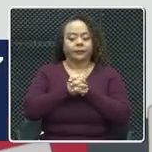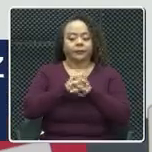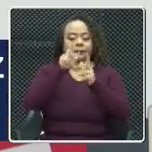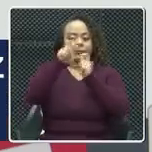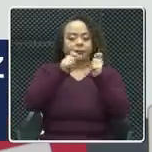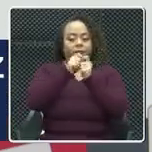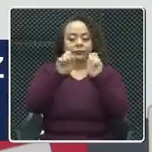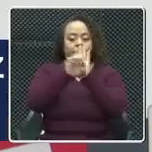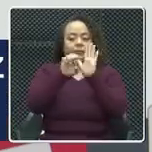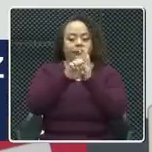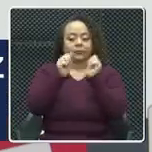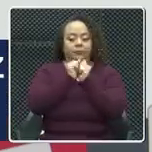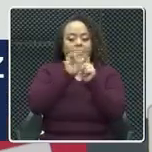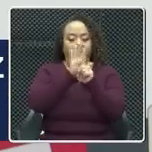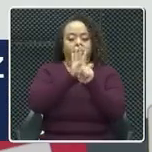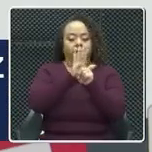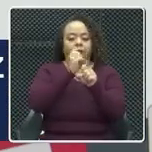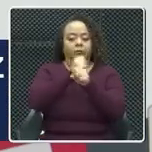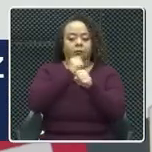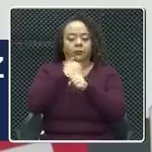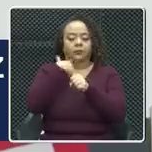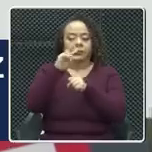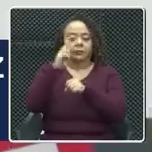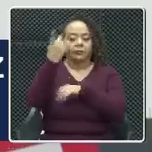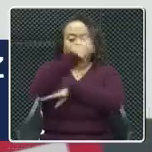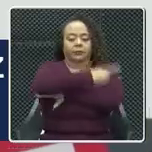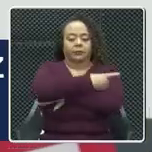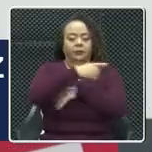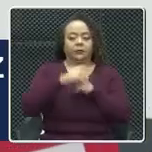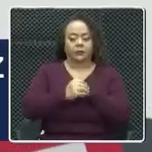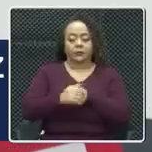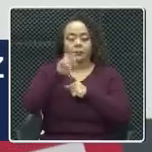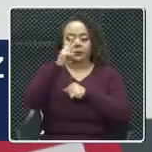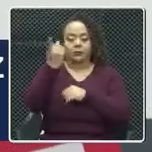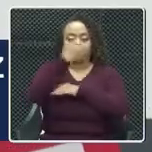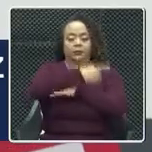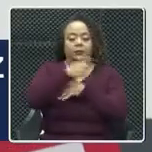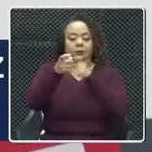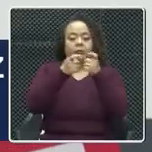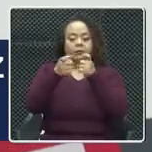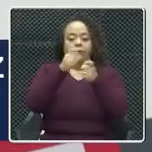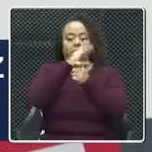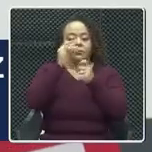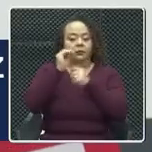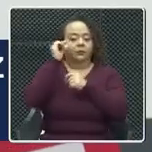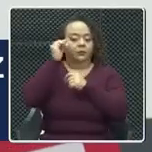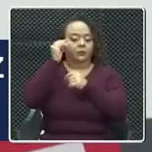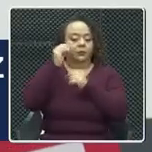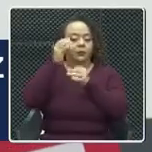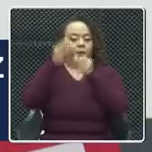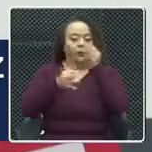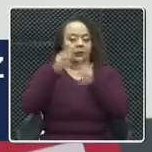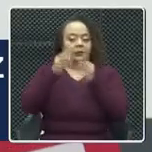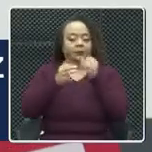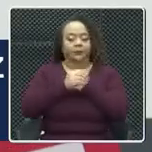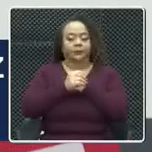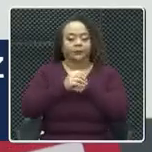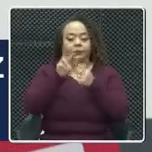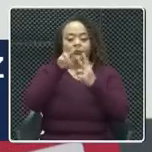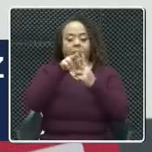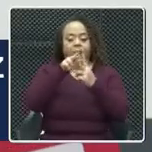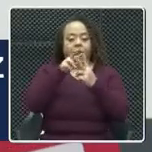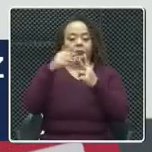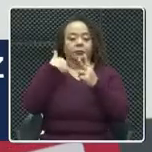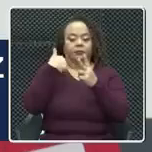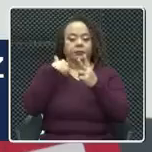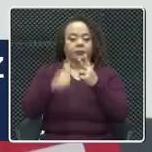específicamente, por ejemplo, con el acoso laboral, tenemos dos vías, ¿verdad? La administrativa o la judicial. Claro. Esas son las únicas dos vías que vamos